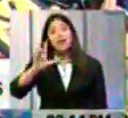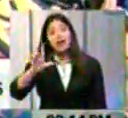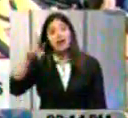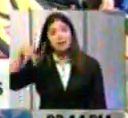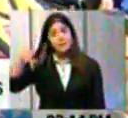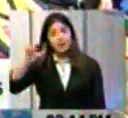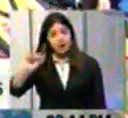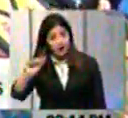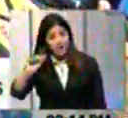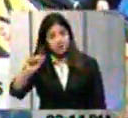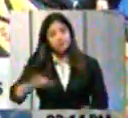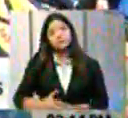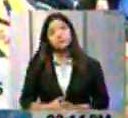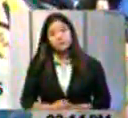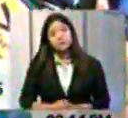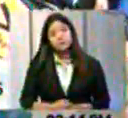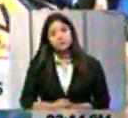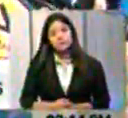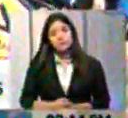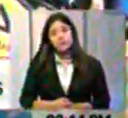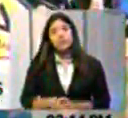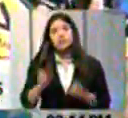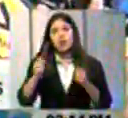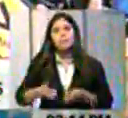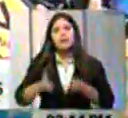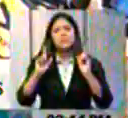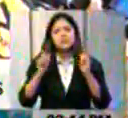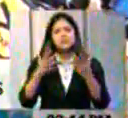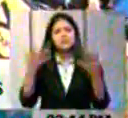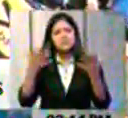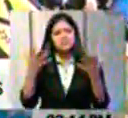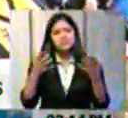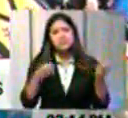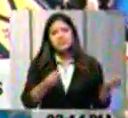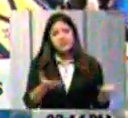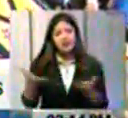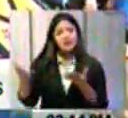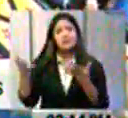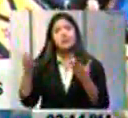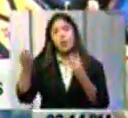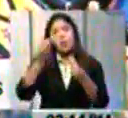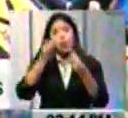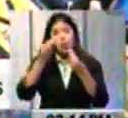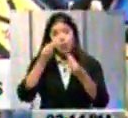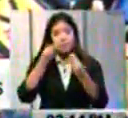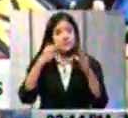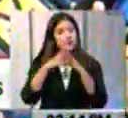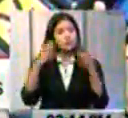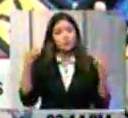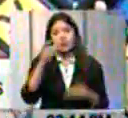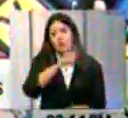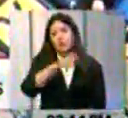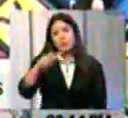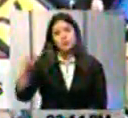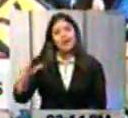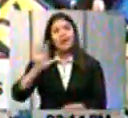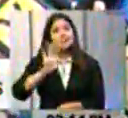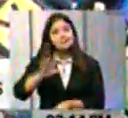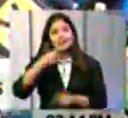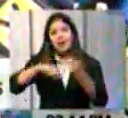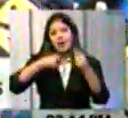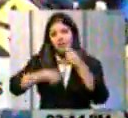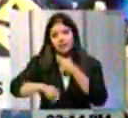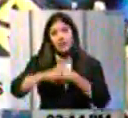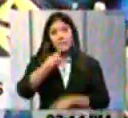Los LPA, ¿verdad?, que nos va a permitir a nosotros llevarle el alimento a todos los sectores de la población. Es la distribución.